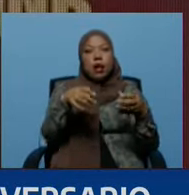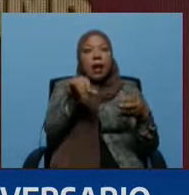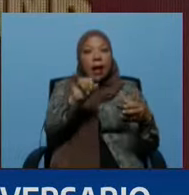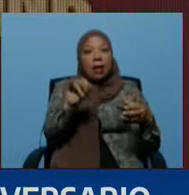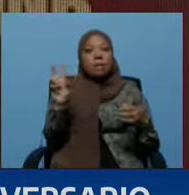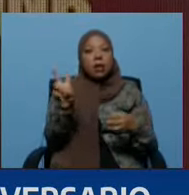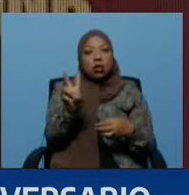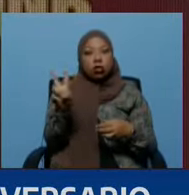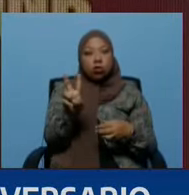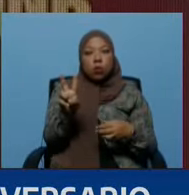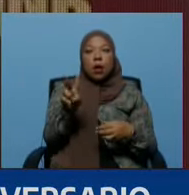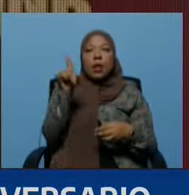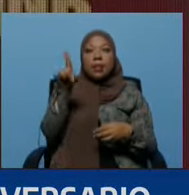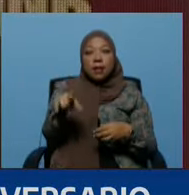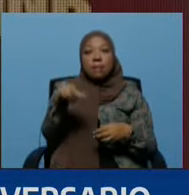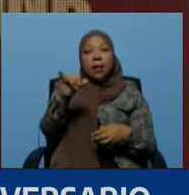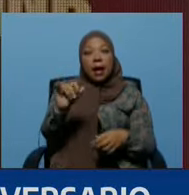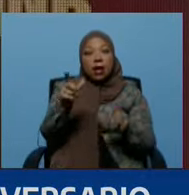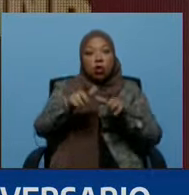y por zonas